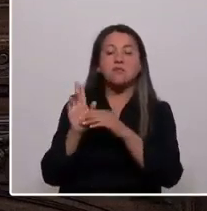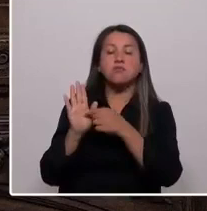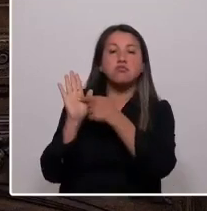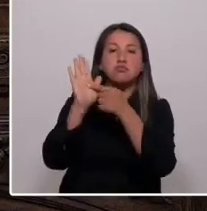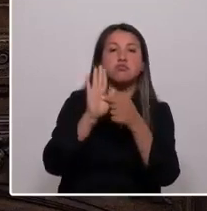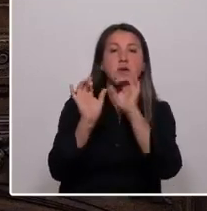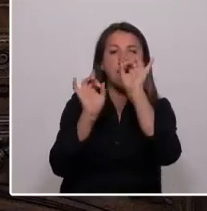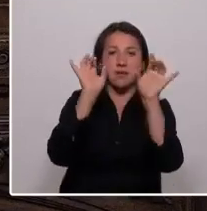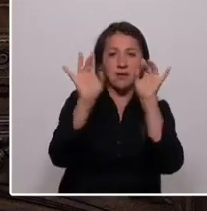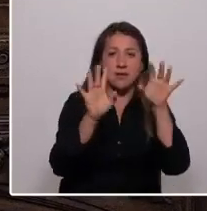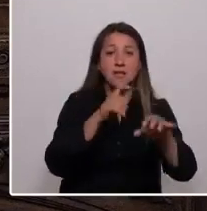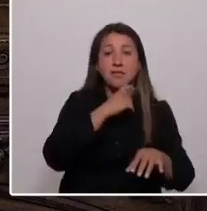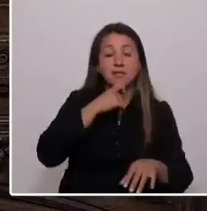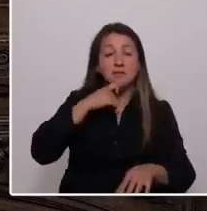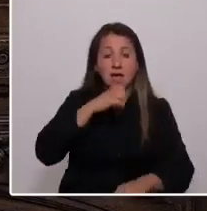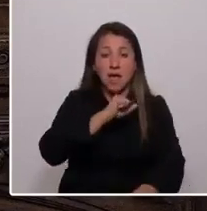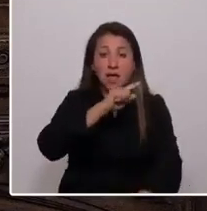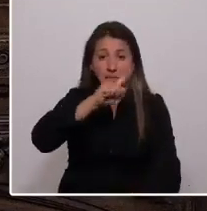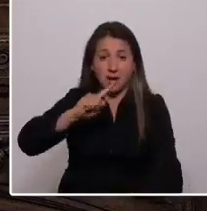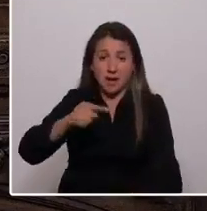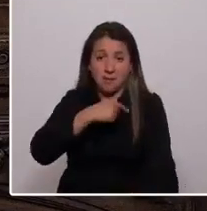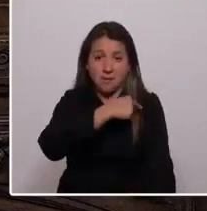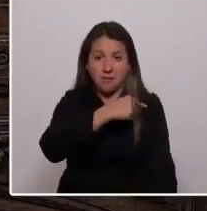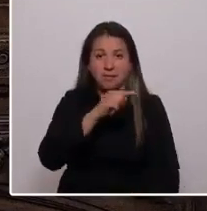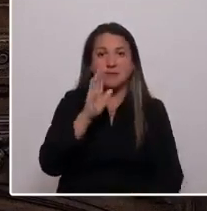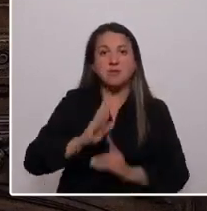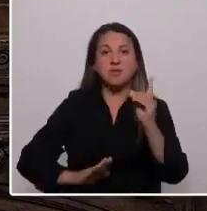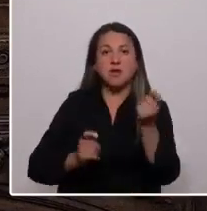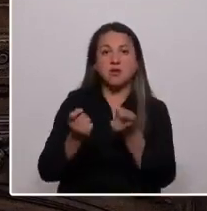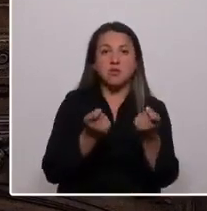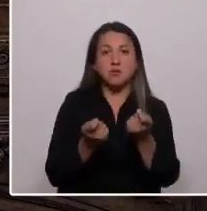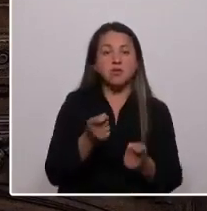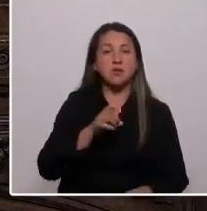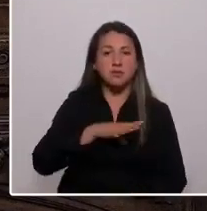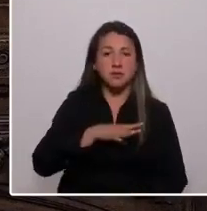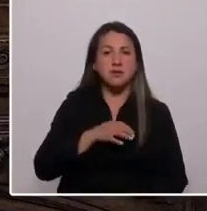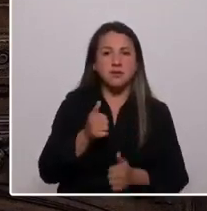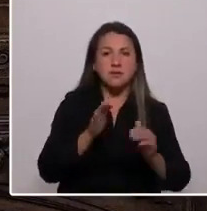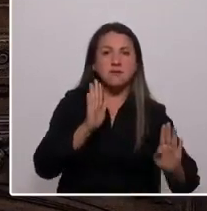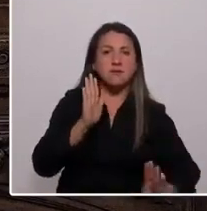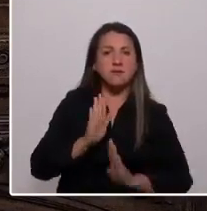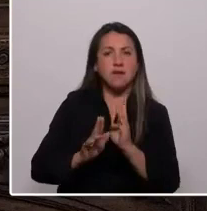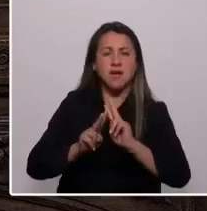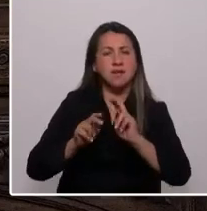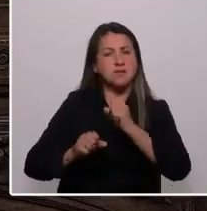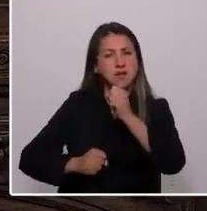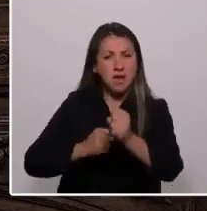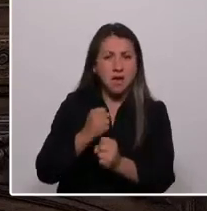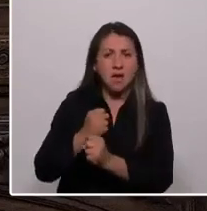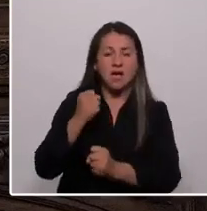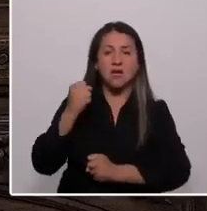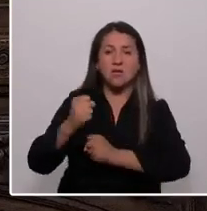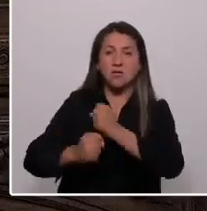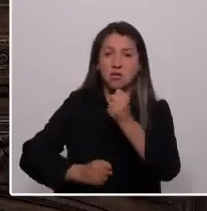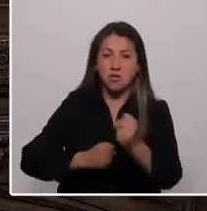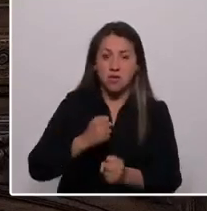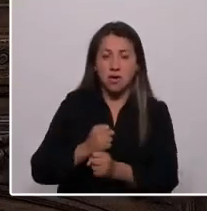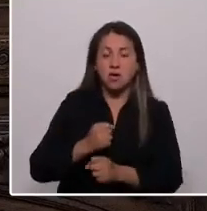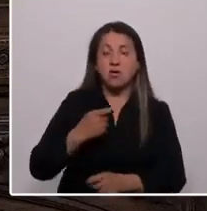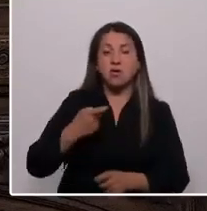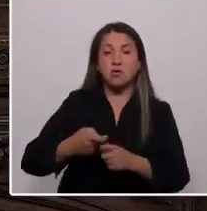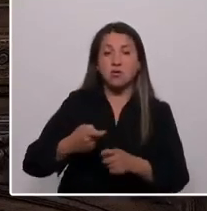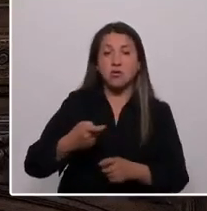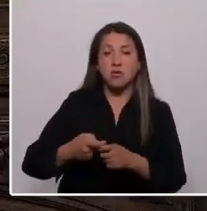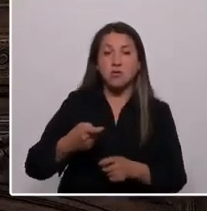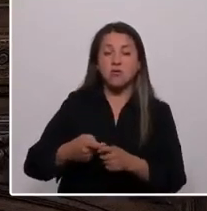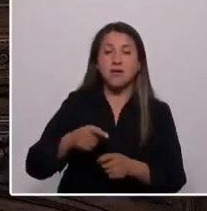ha sido fundamental para el desarrollo económico de chile desde hace siglos he explotado el guano salitre cobre molibdeno litio entre